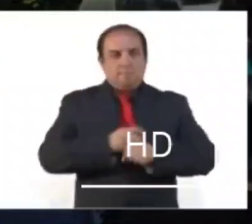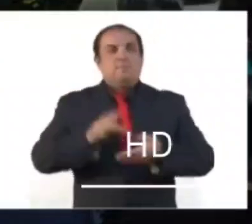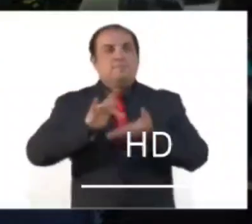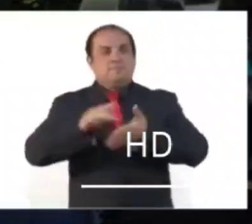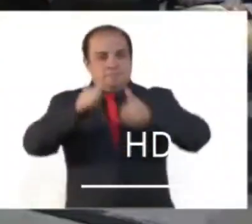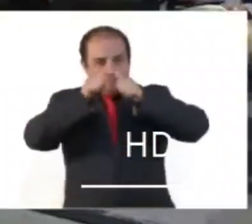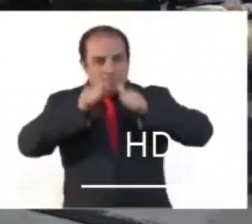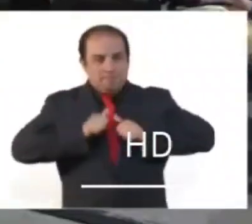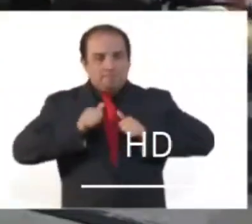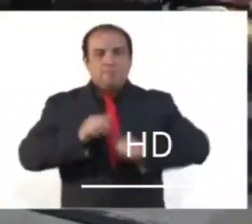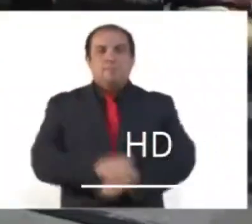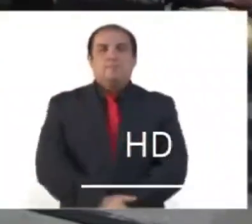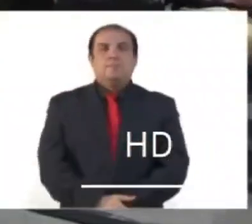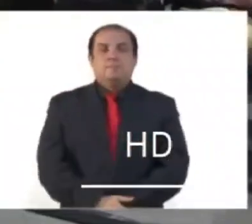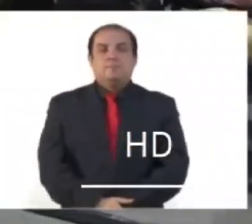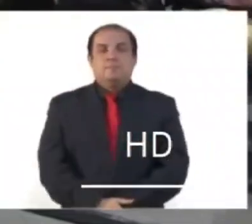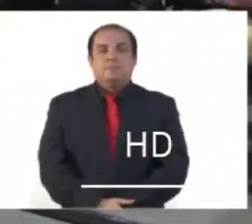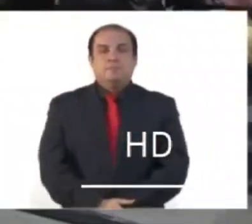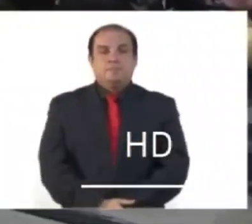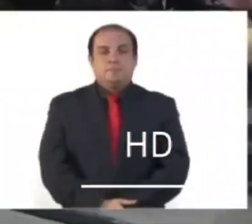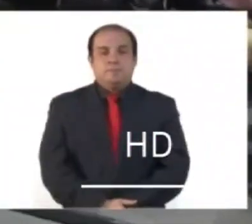gracias.